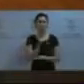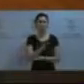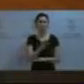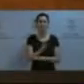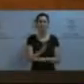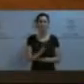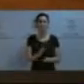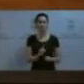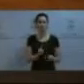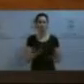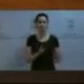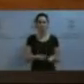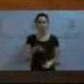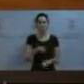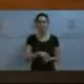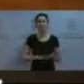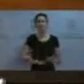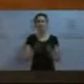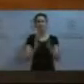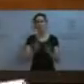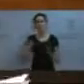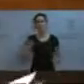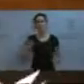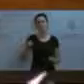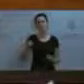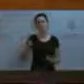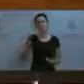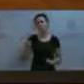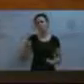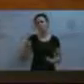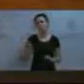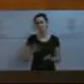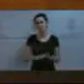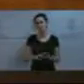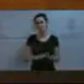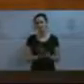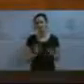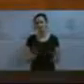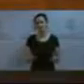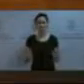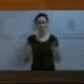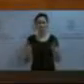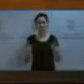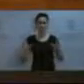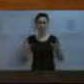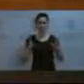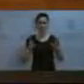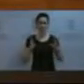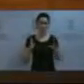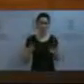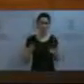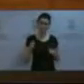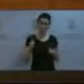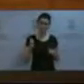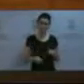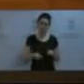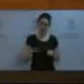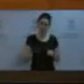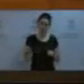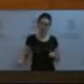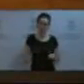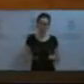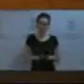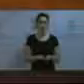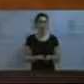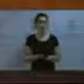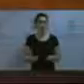en el centro de salud de Sabugo. Y le preocupa el periodo de disfrute de vacaciones al que tiene derecho los profesionales. Poco,